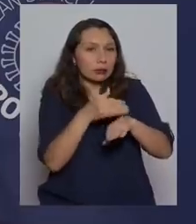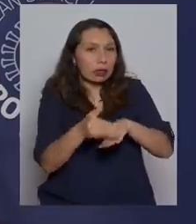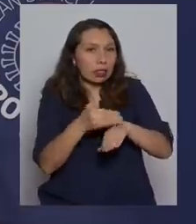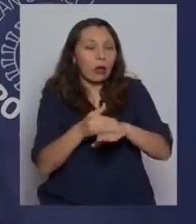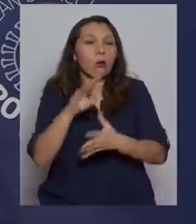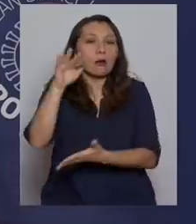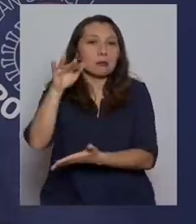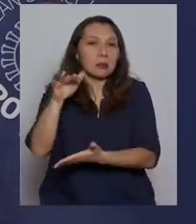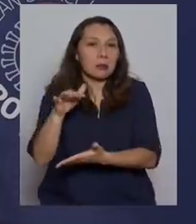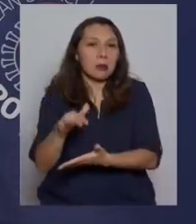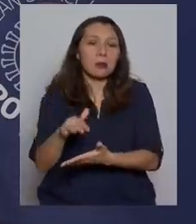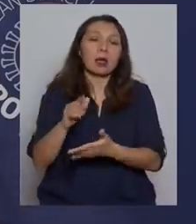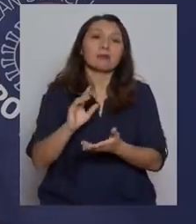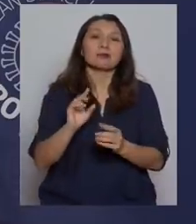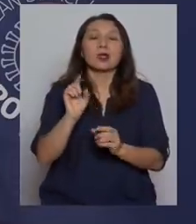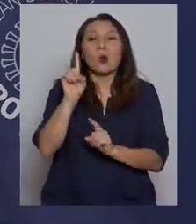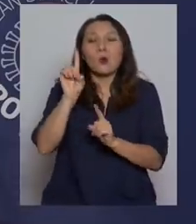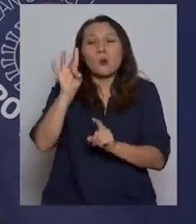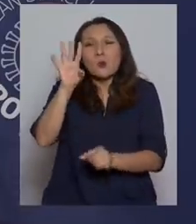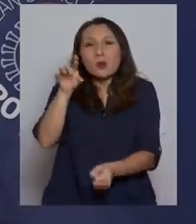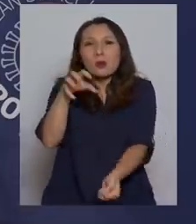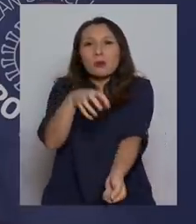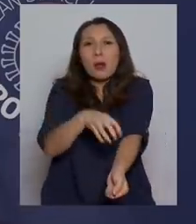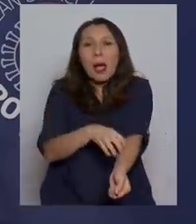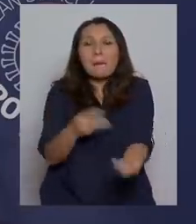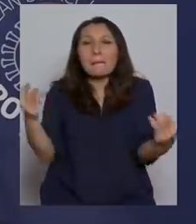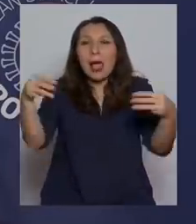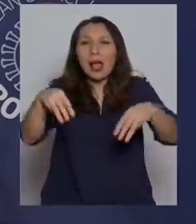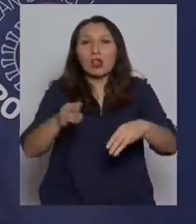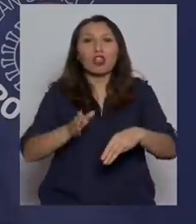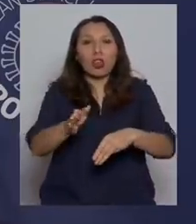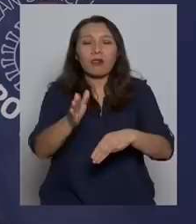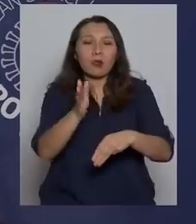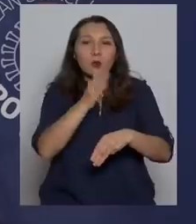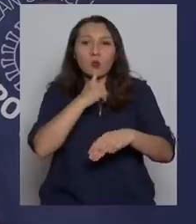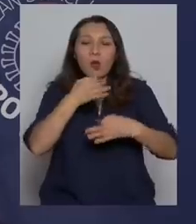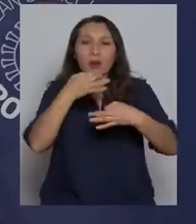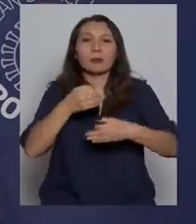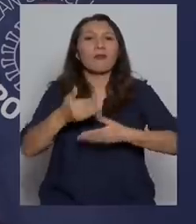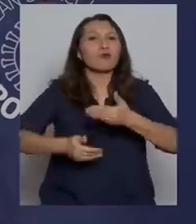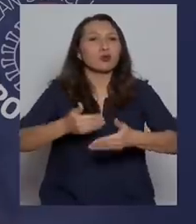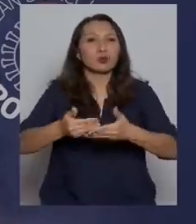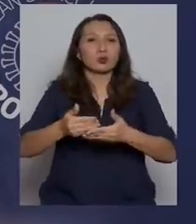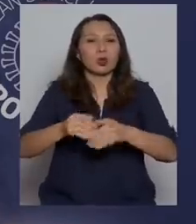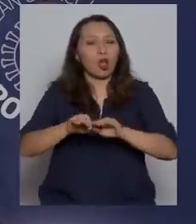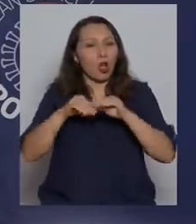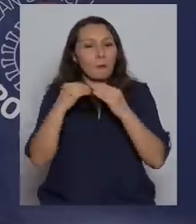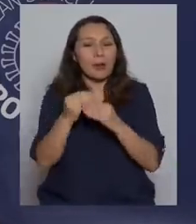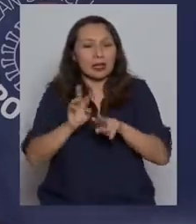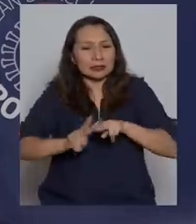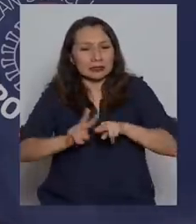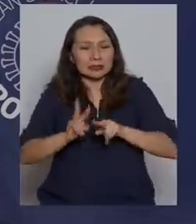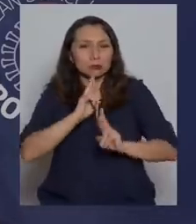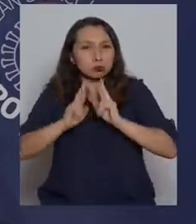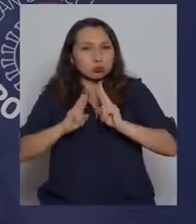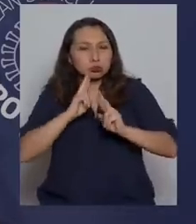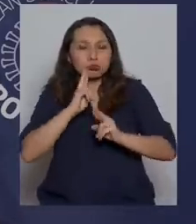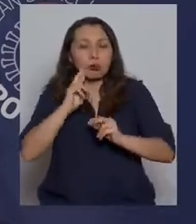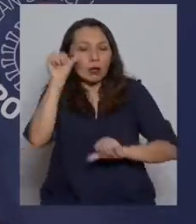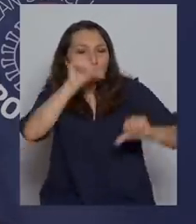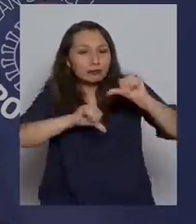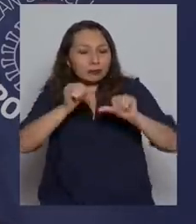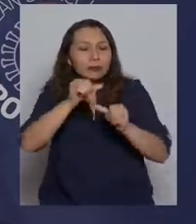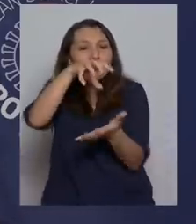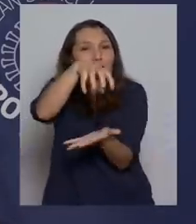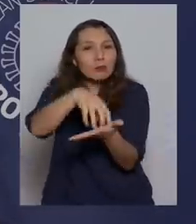atrasados, salvo en la región de Magallanes, donde todavía no está funcionando a plenitud el laboratorio